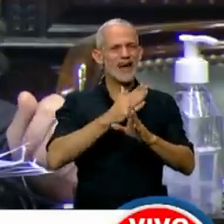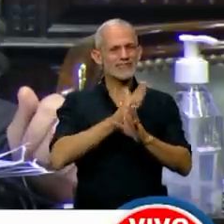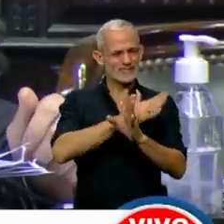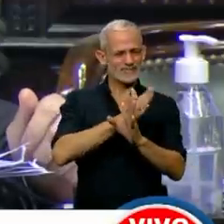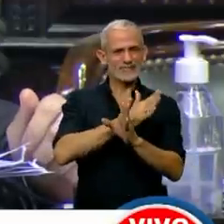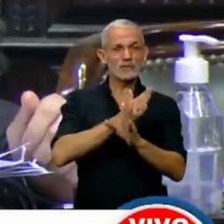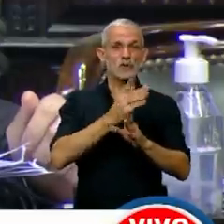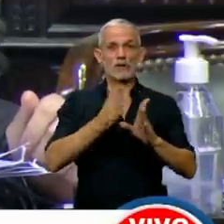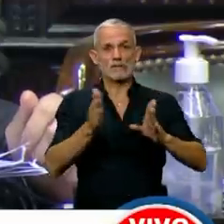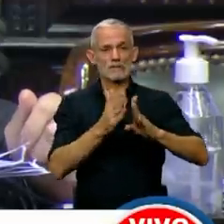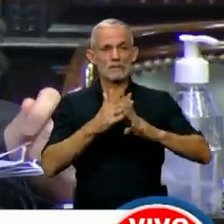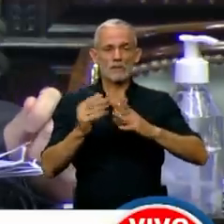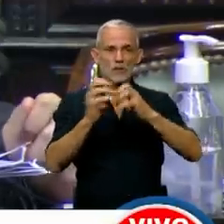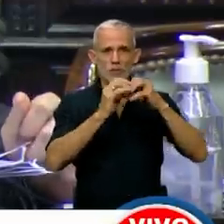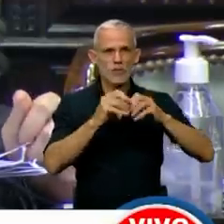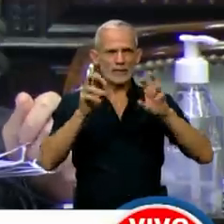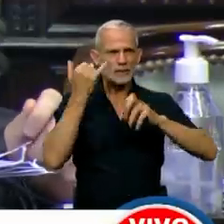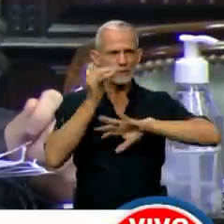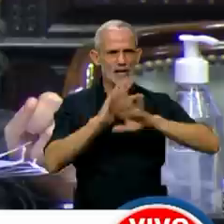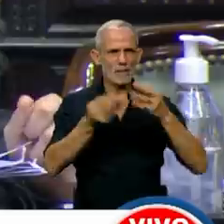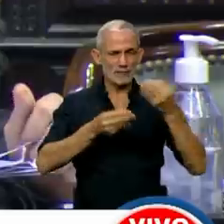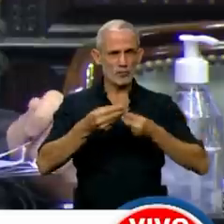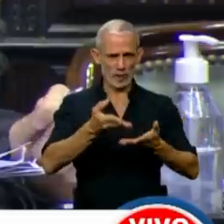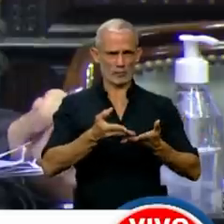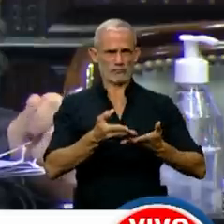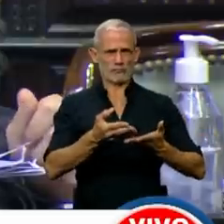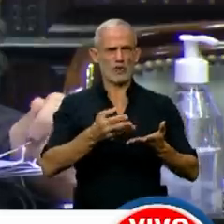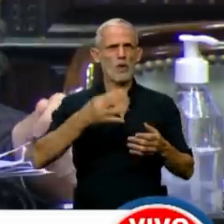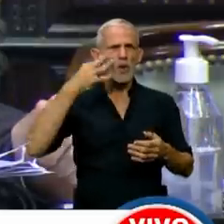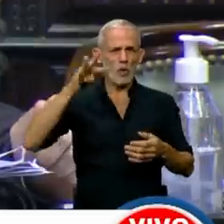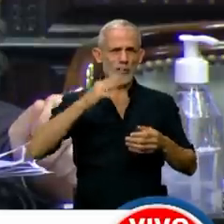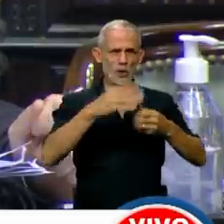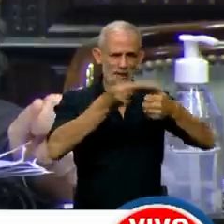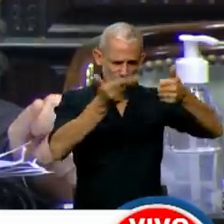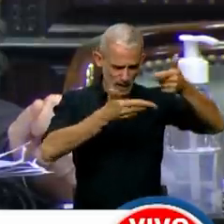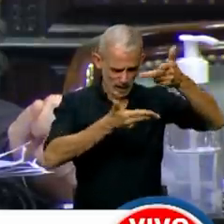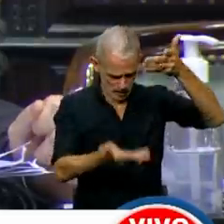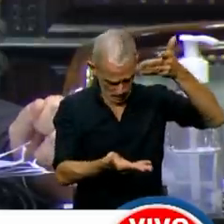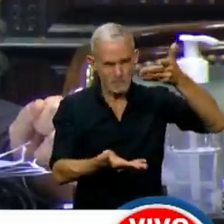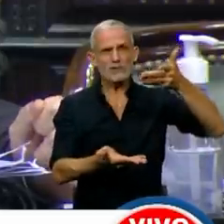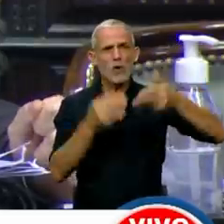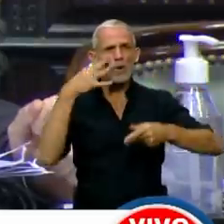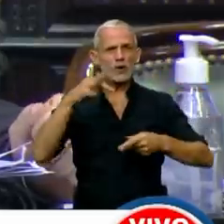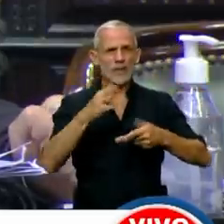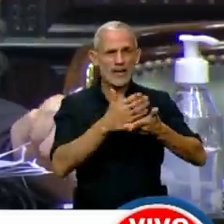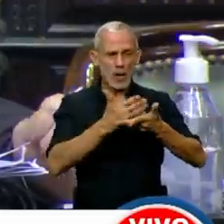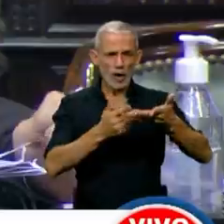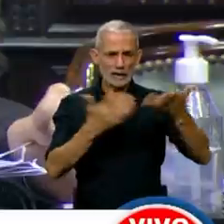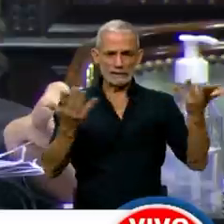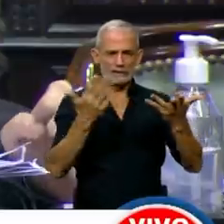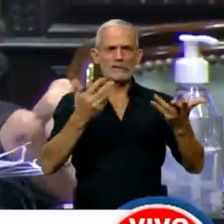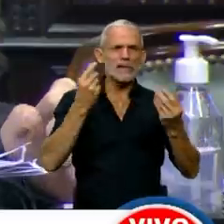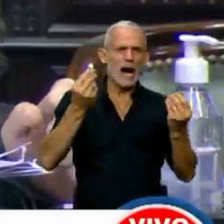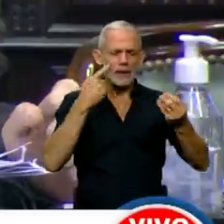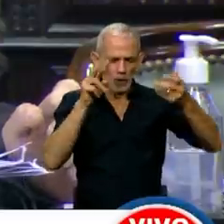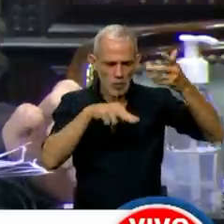tuvimos que comenzar a tratar este presupuesto con más de cuatro mil focas hicimos lo imposible para